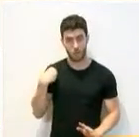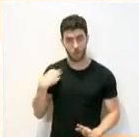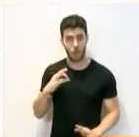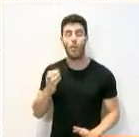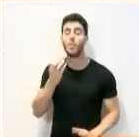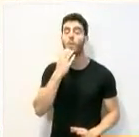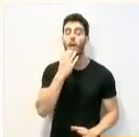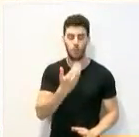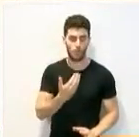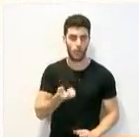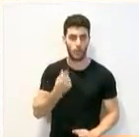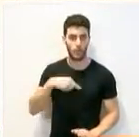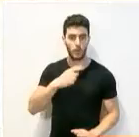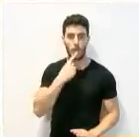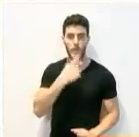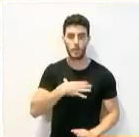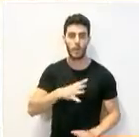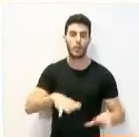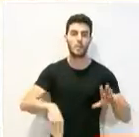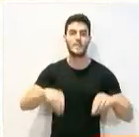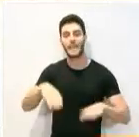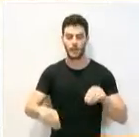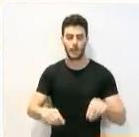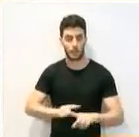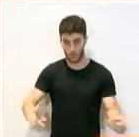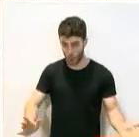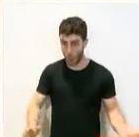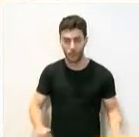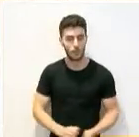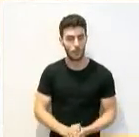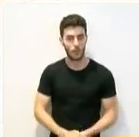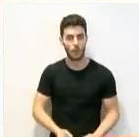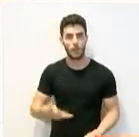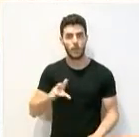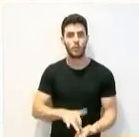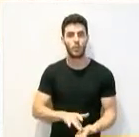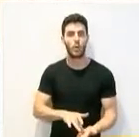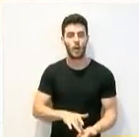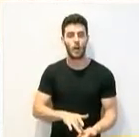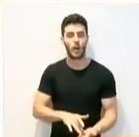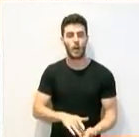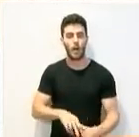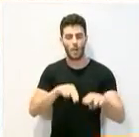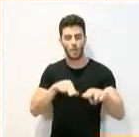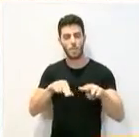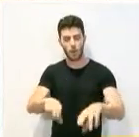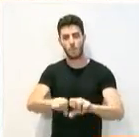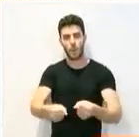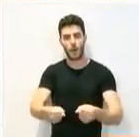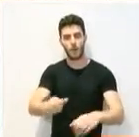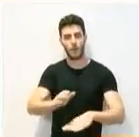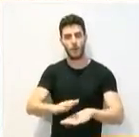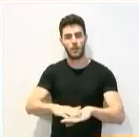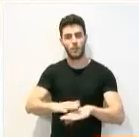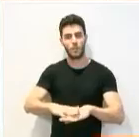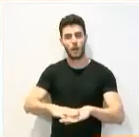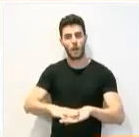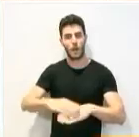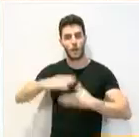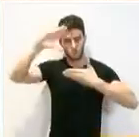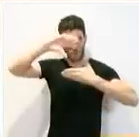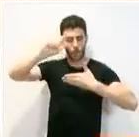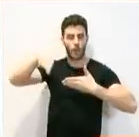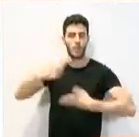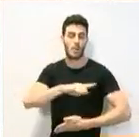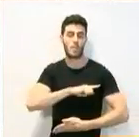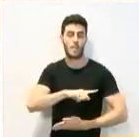no, podamos hablar del Sáhara. Tampoco. Cuando se rompió el alto al fuego por parte de Marruecos recientemente, hubo ninguna intervención